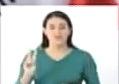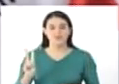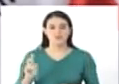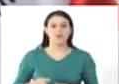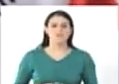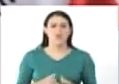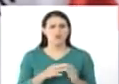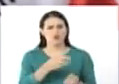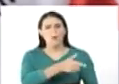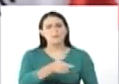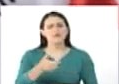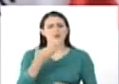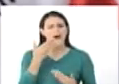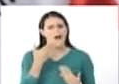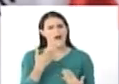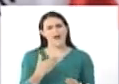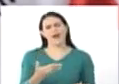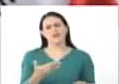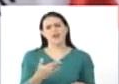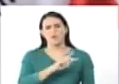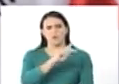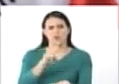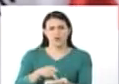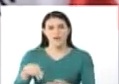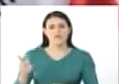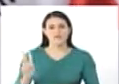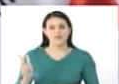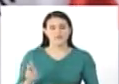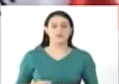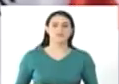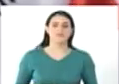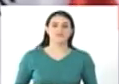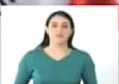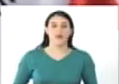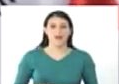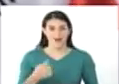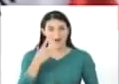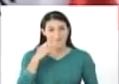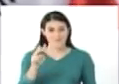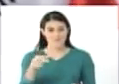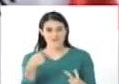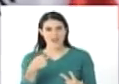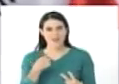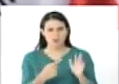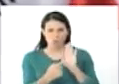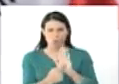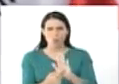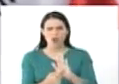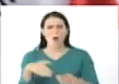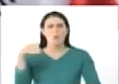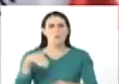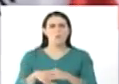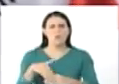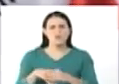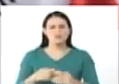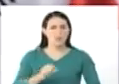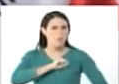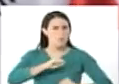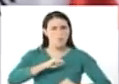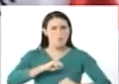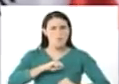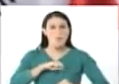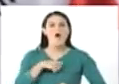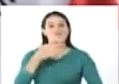venezolana. A ellos queremos agradecerles su presencia aquí. Tendrán una oportunidad para mirar de cerca una elección